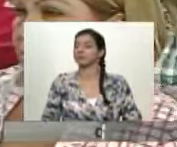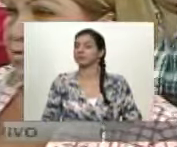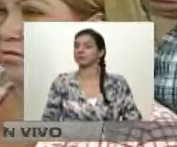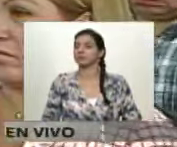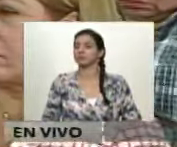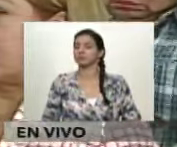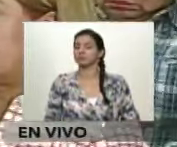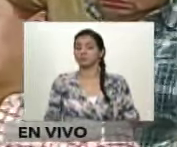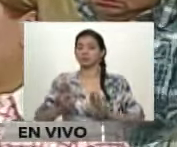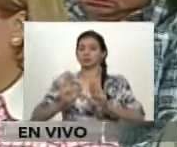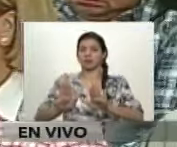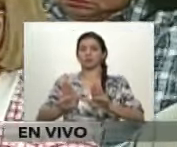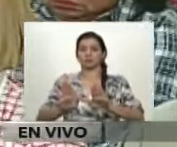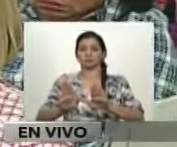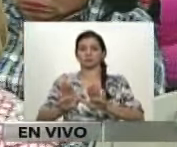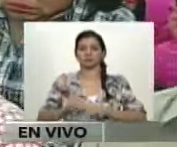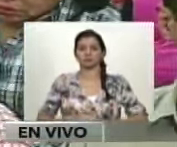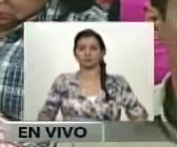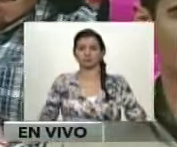Cesar